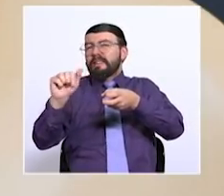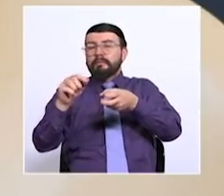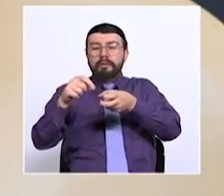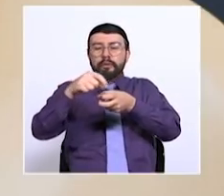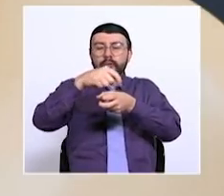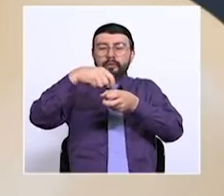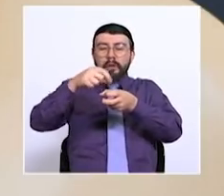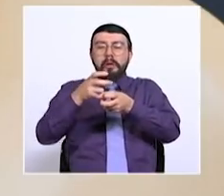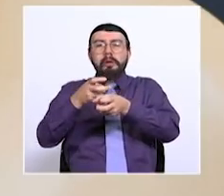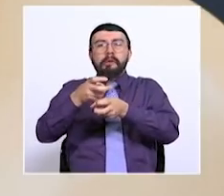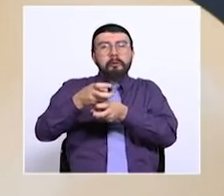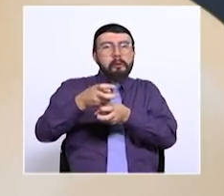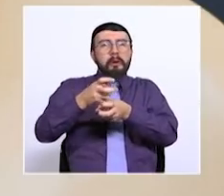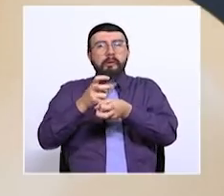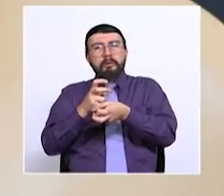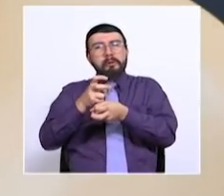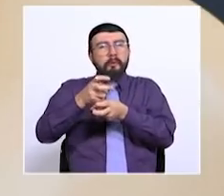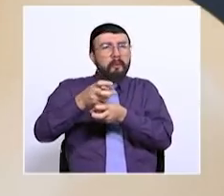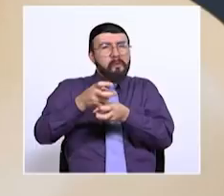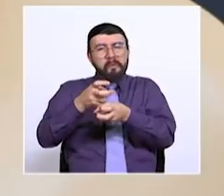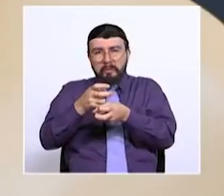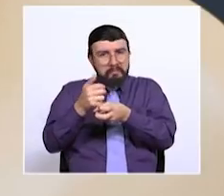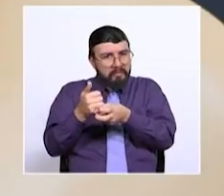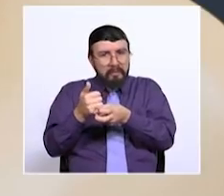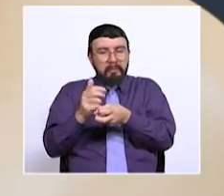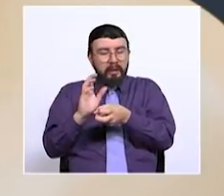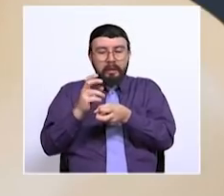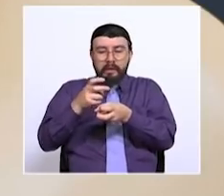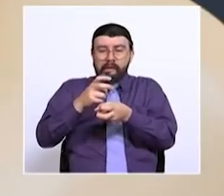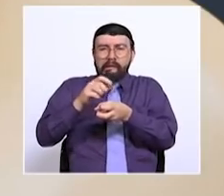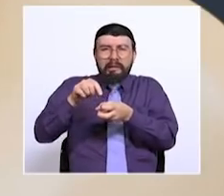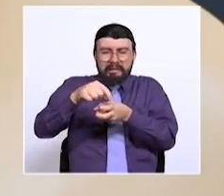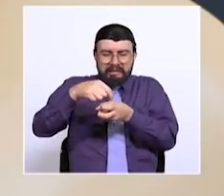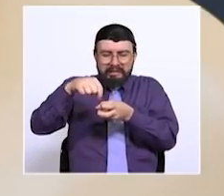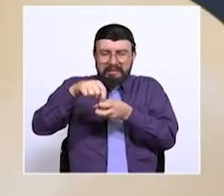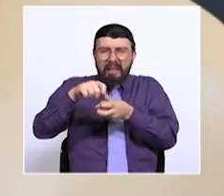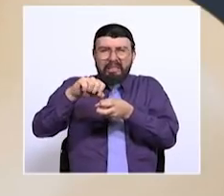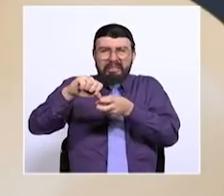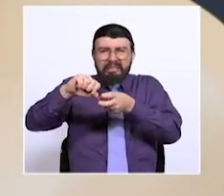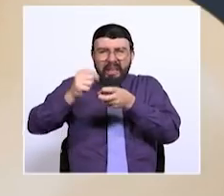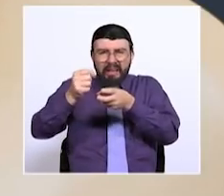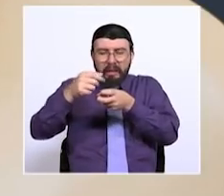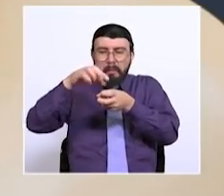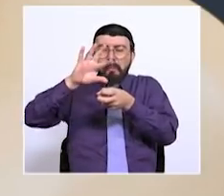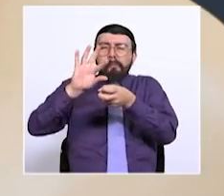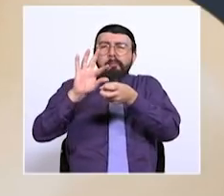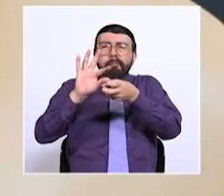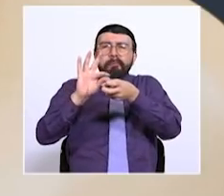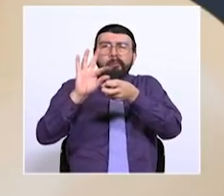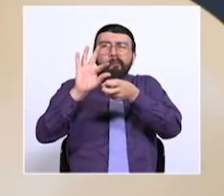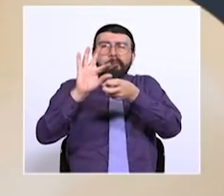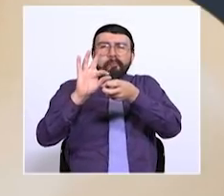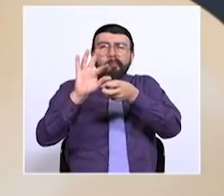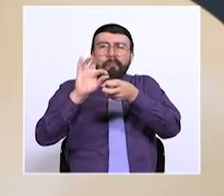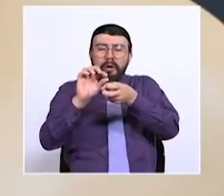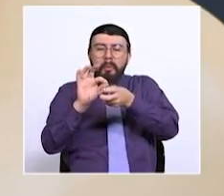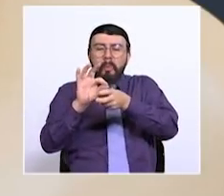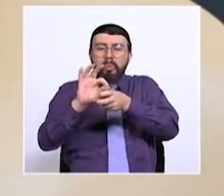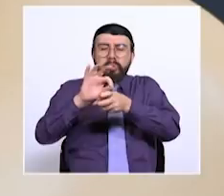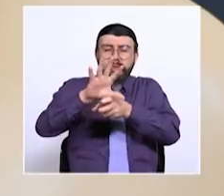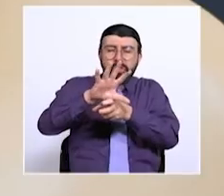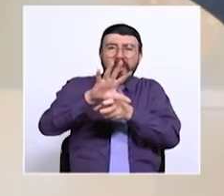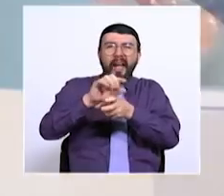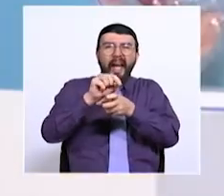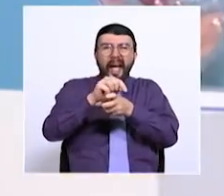buen desplazamiento, ese disco se comprime y el disco en la mitad tiene una porción gelatinosa que sale y es donde se forman hernias